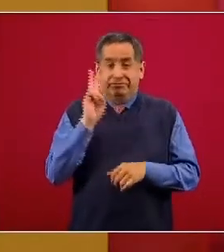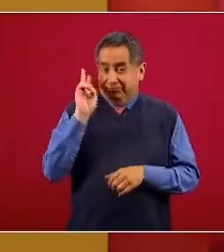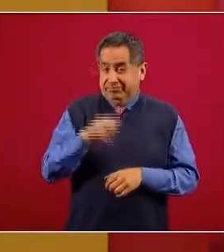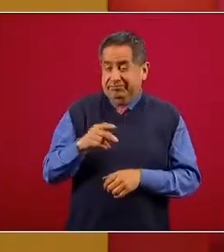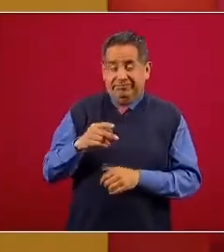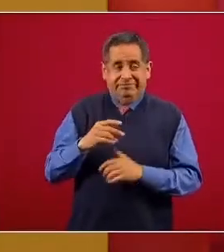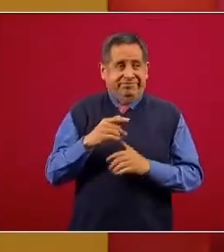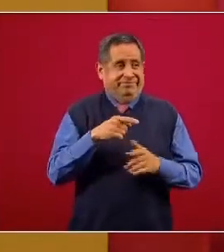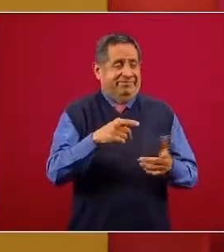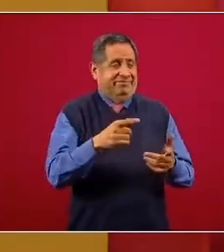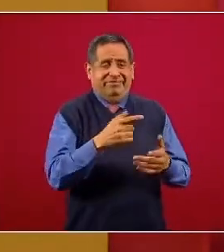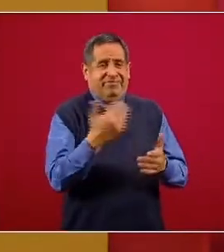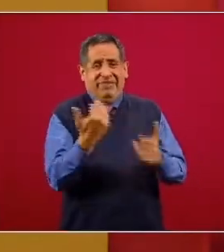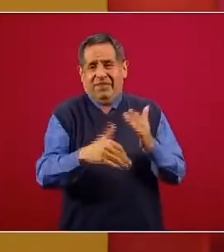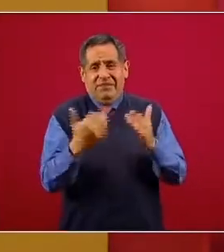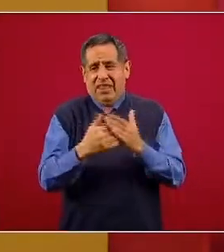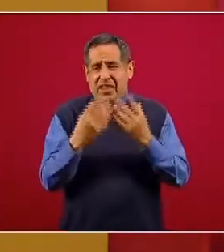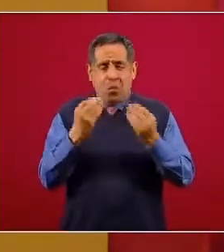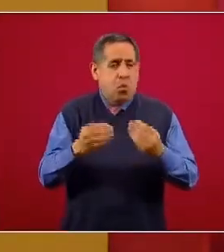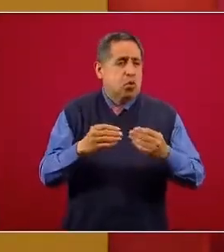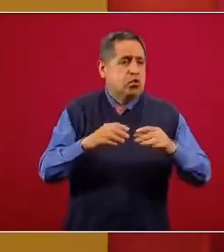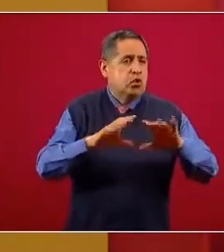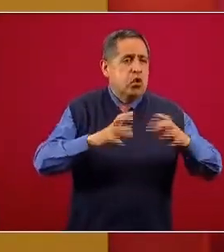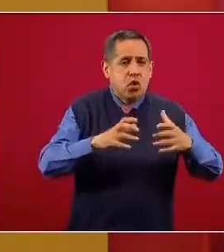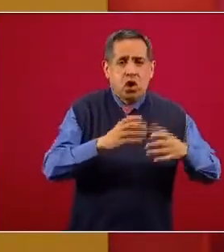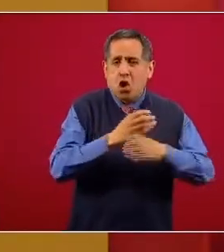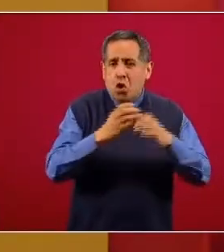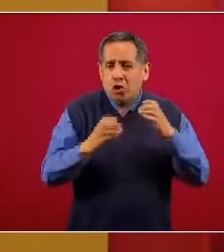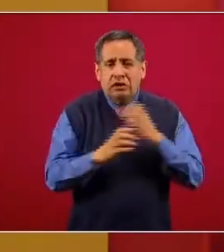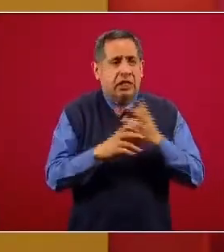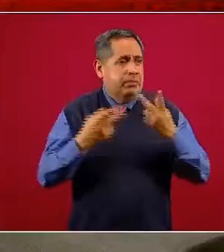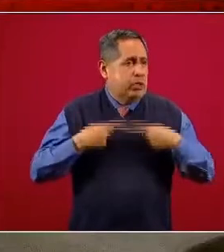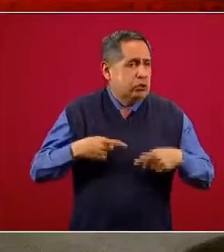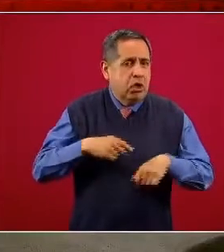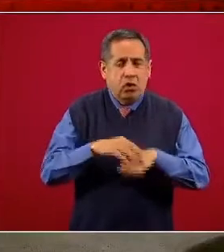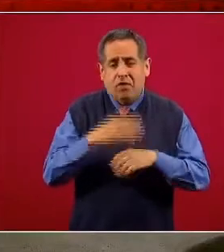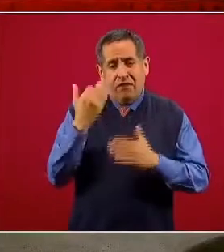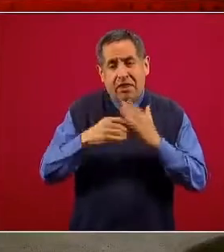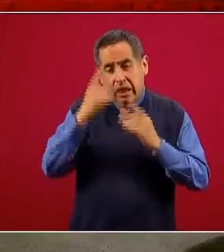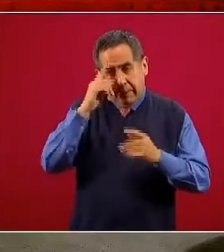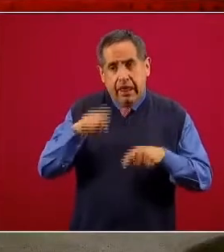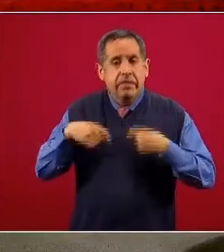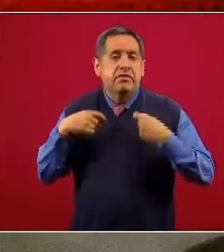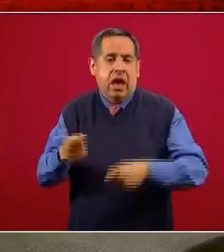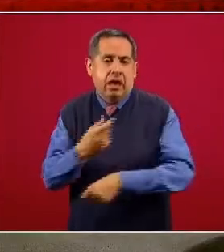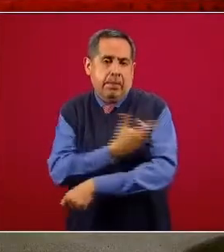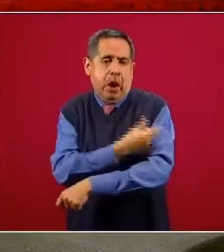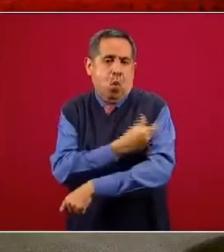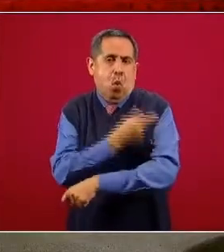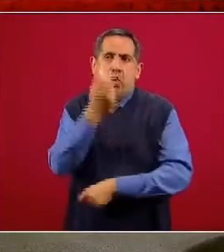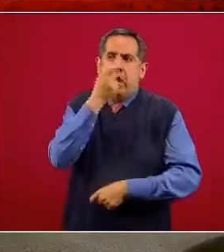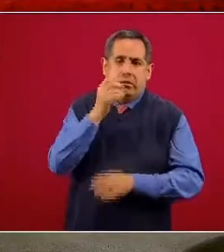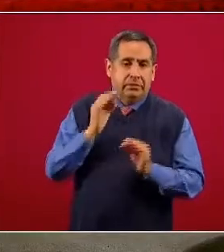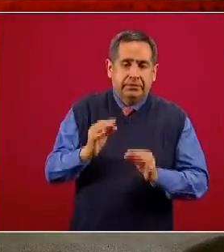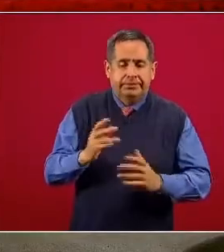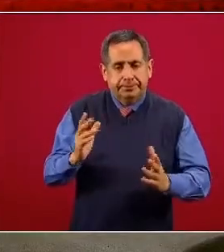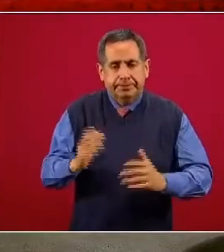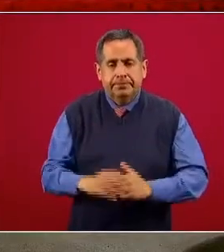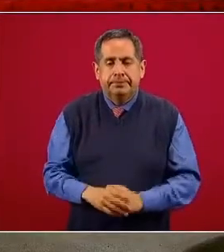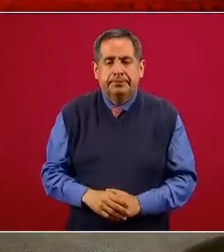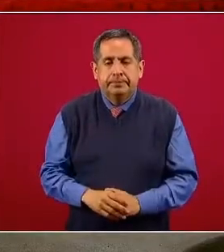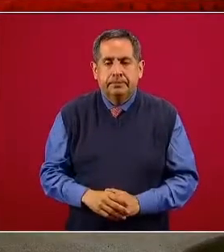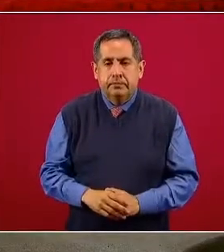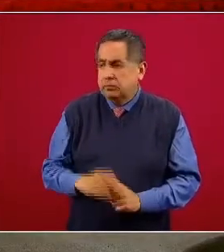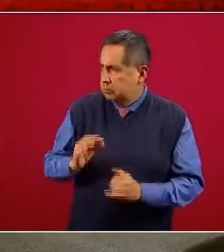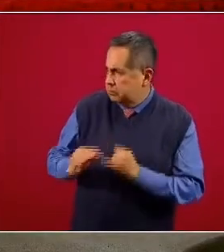infraestructura física, de equipo y humana para la vacunación. La siguiente y última. ¿O